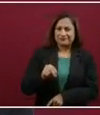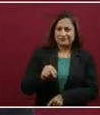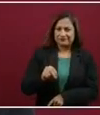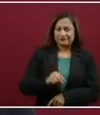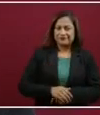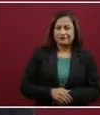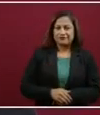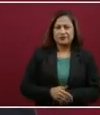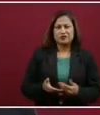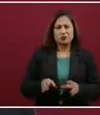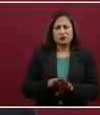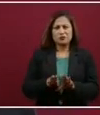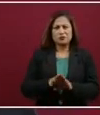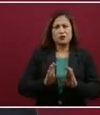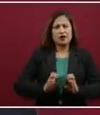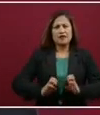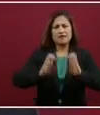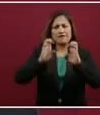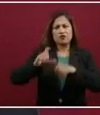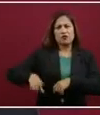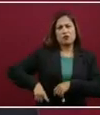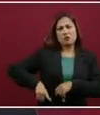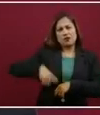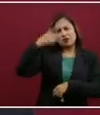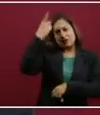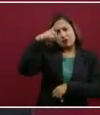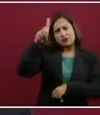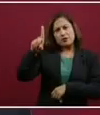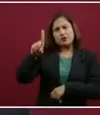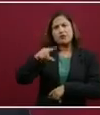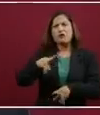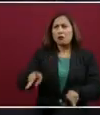edificios públicos, eso no